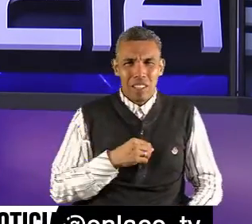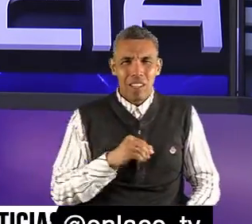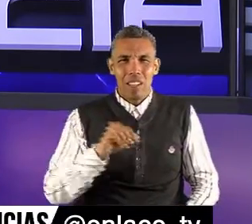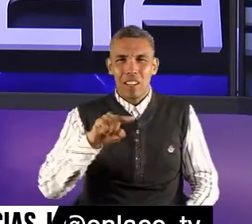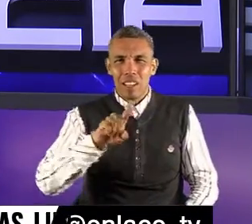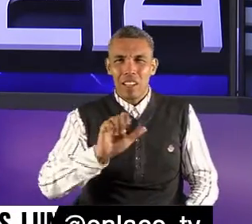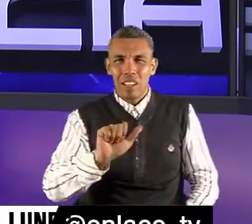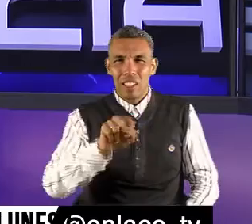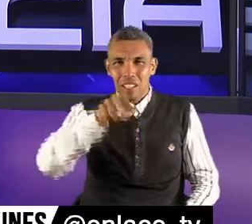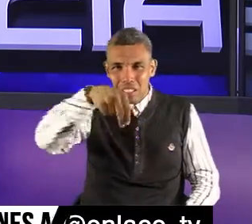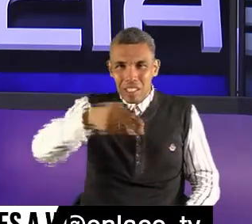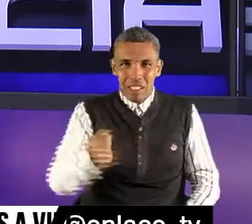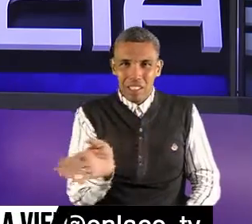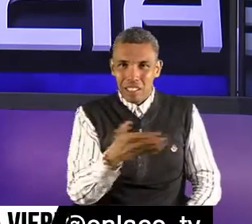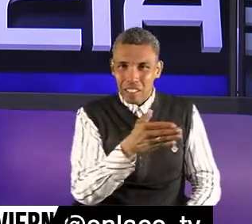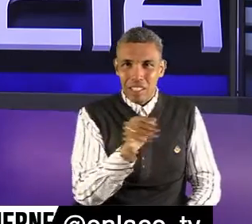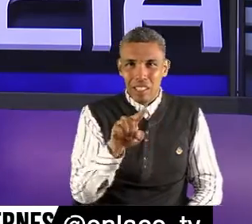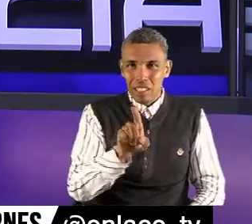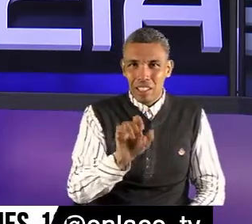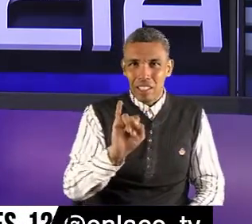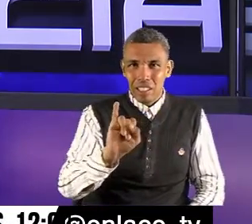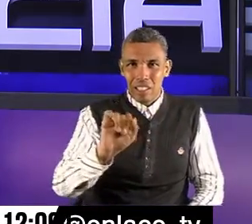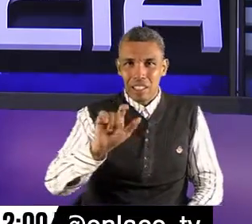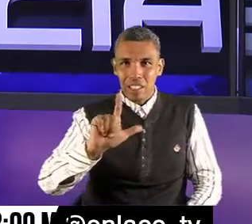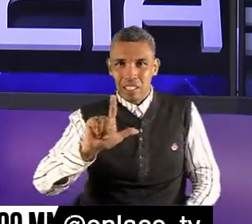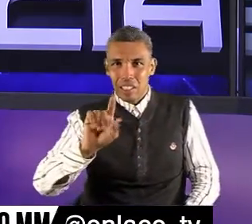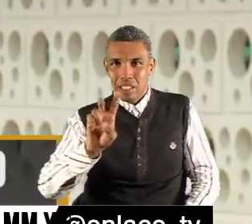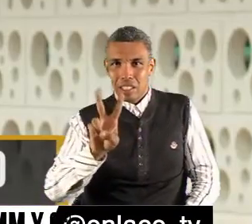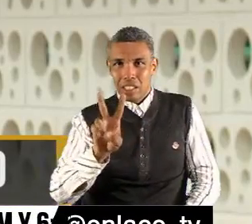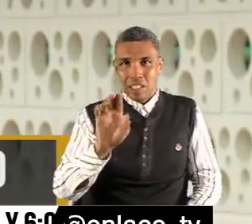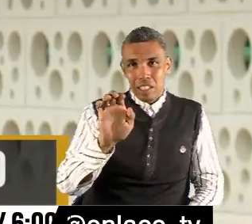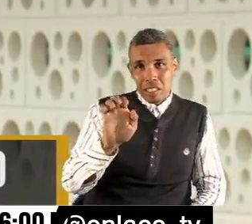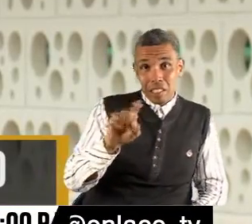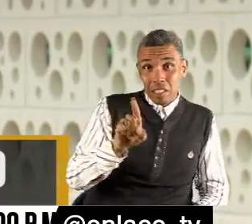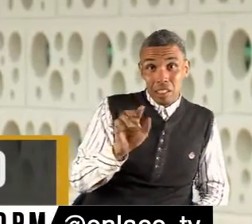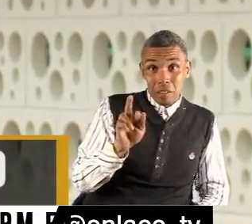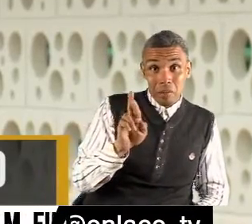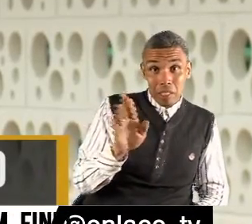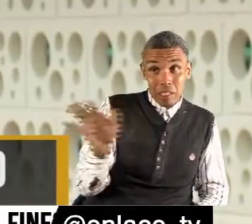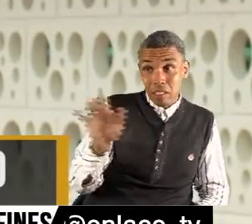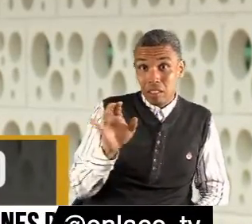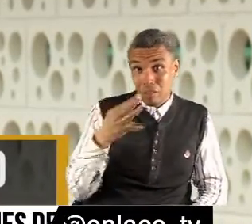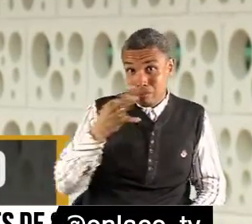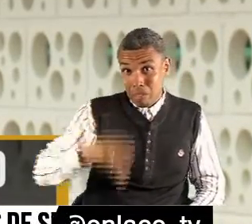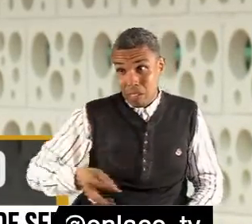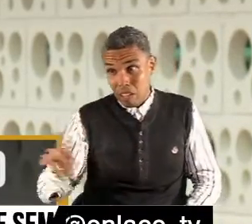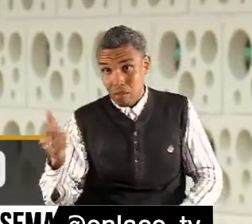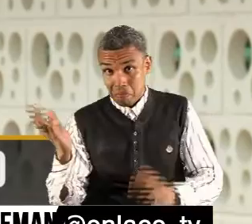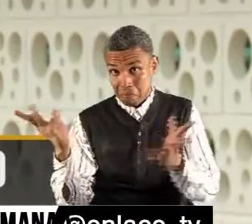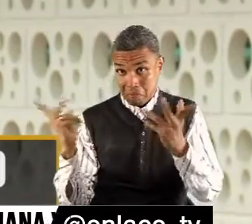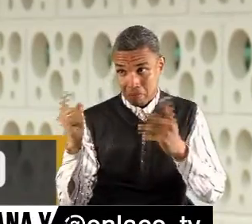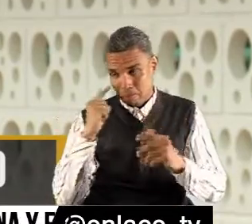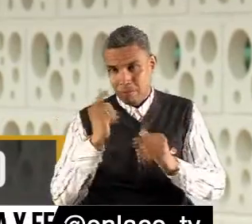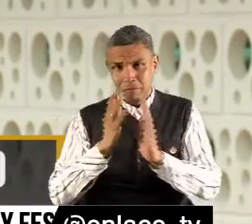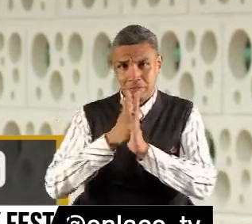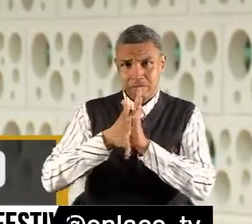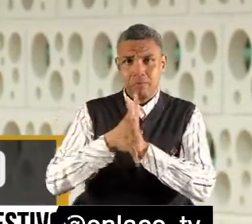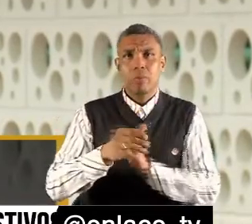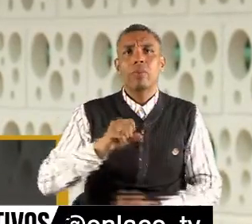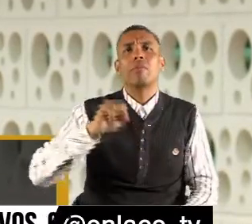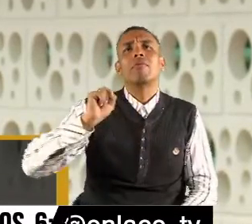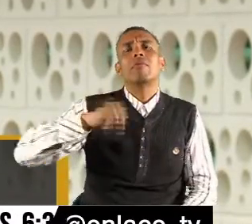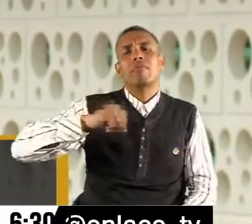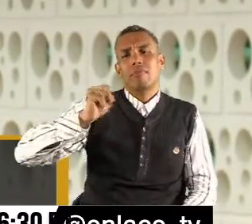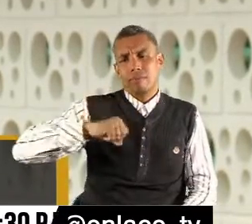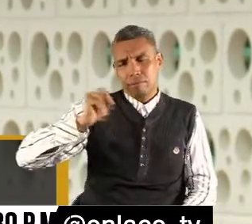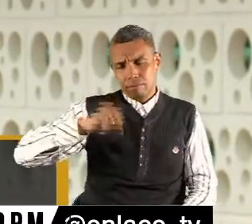quien contradictoriamente hoy se encuentra sin trabajo. Pues sí, sí fue cierto, porque cuando, inclusive yo soy la primera